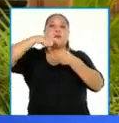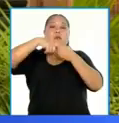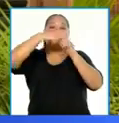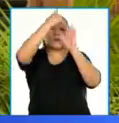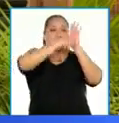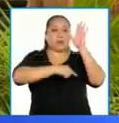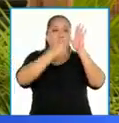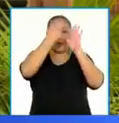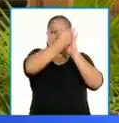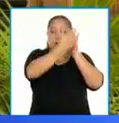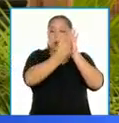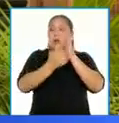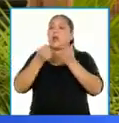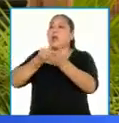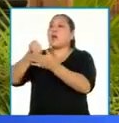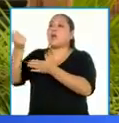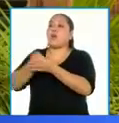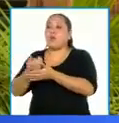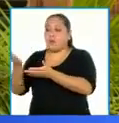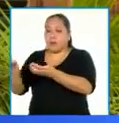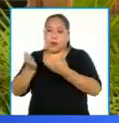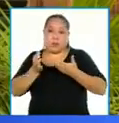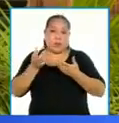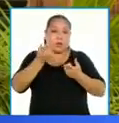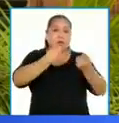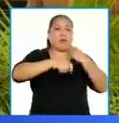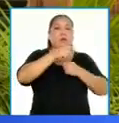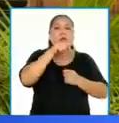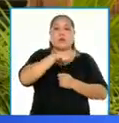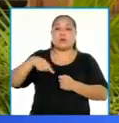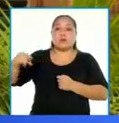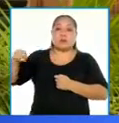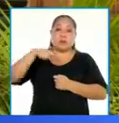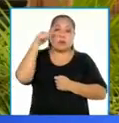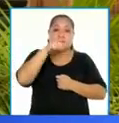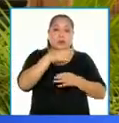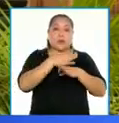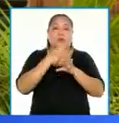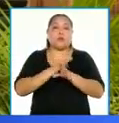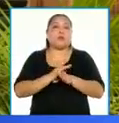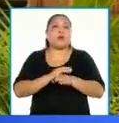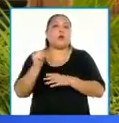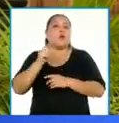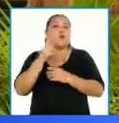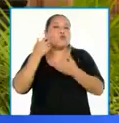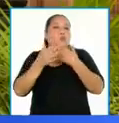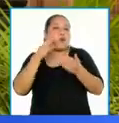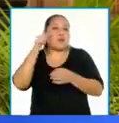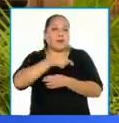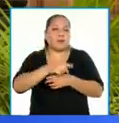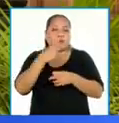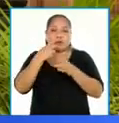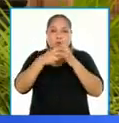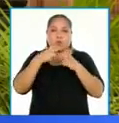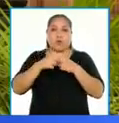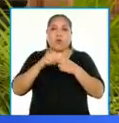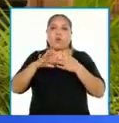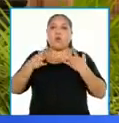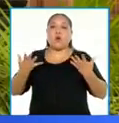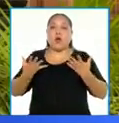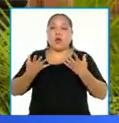que importan y que venden, si en esas condiciones, o pese a esas condiciones, no hay